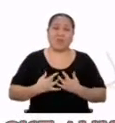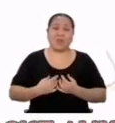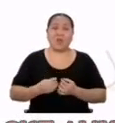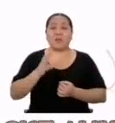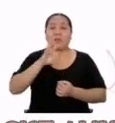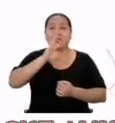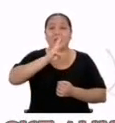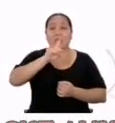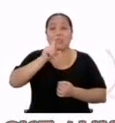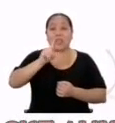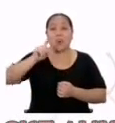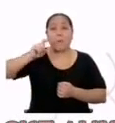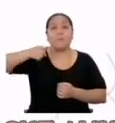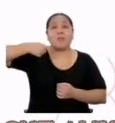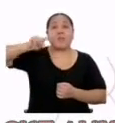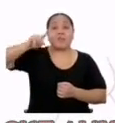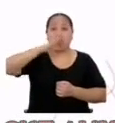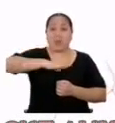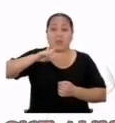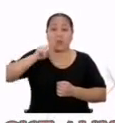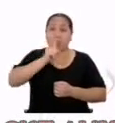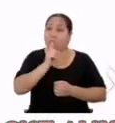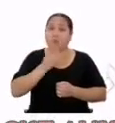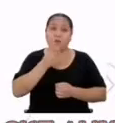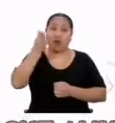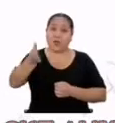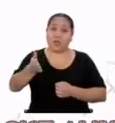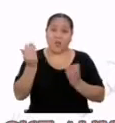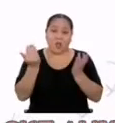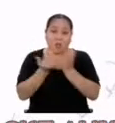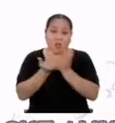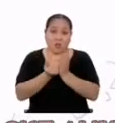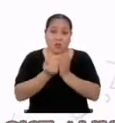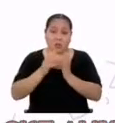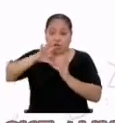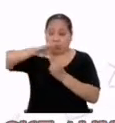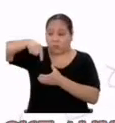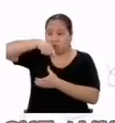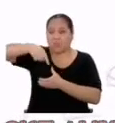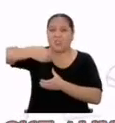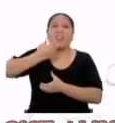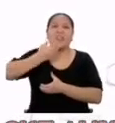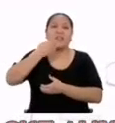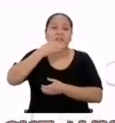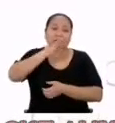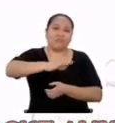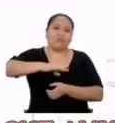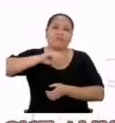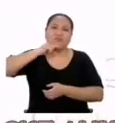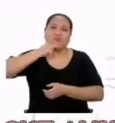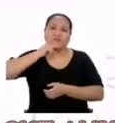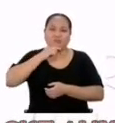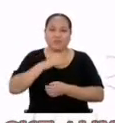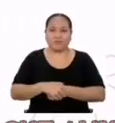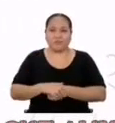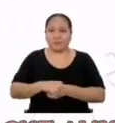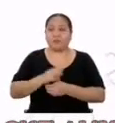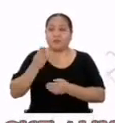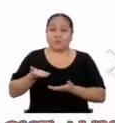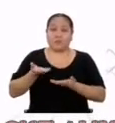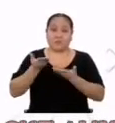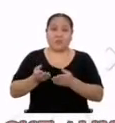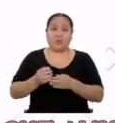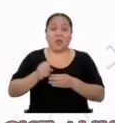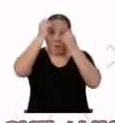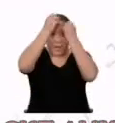millones de niños que no acuden a la escuela en el mundo son niñas. Prácticas como el matrimonio prematuro,